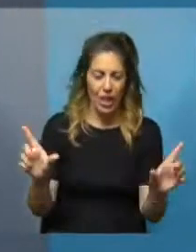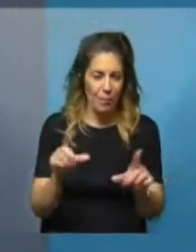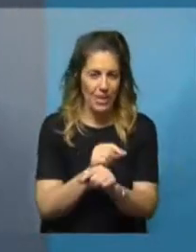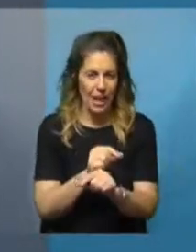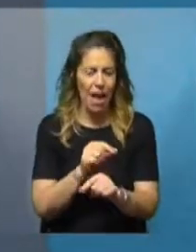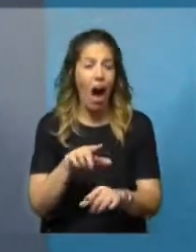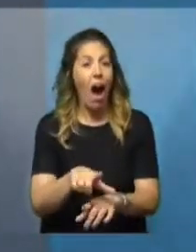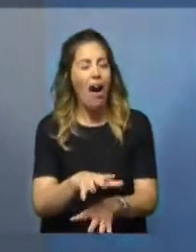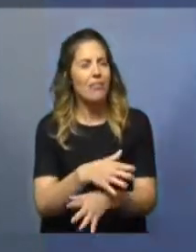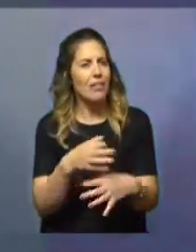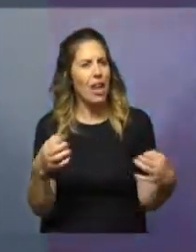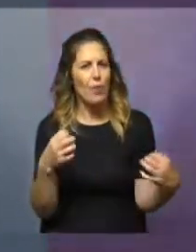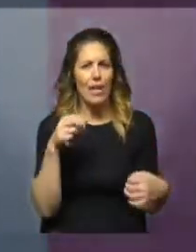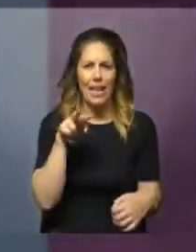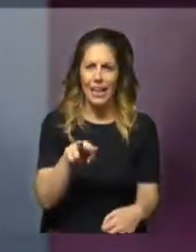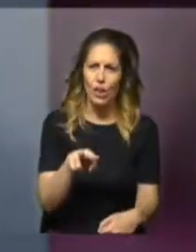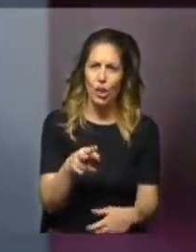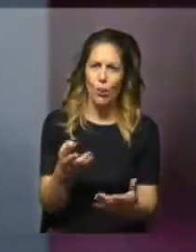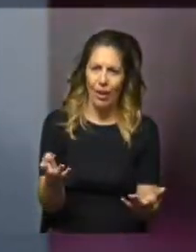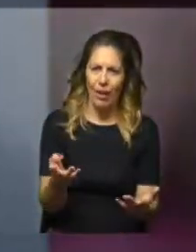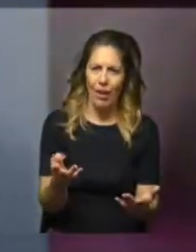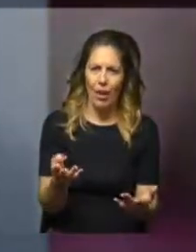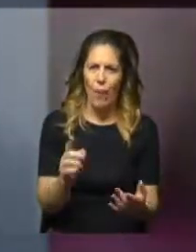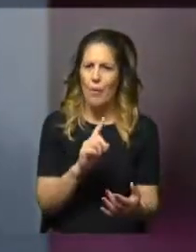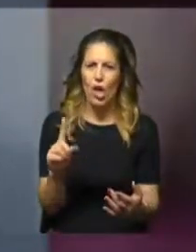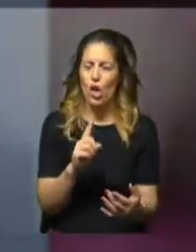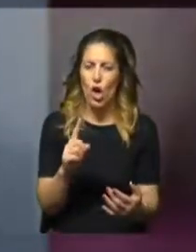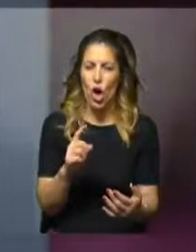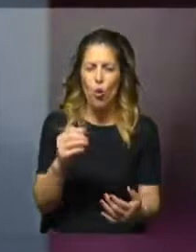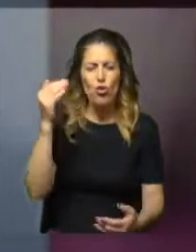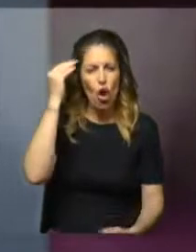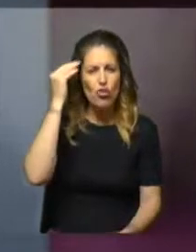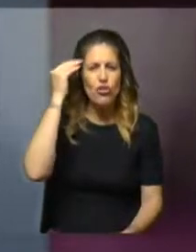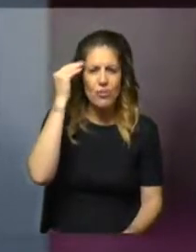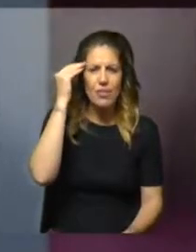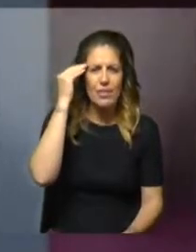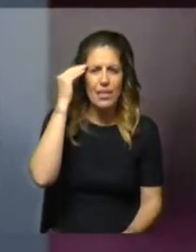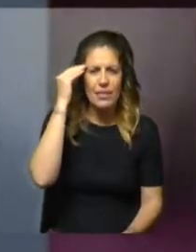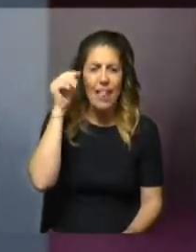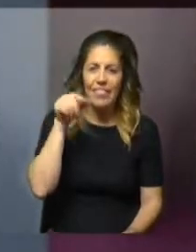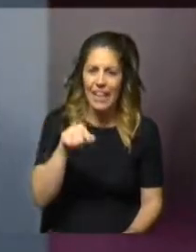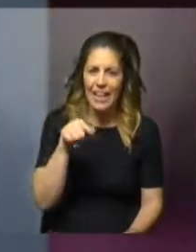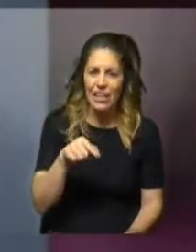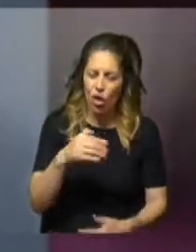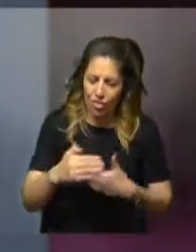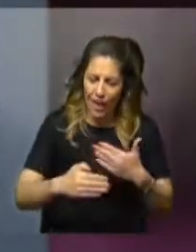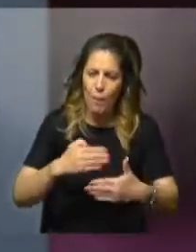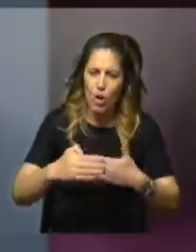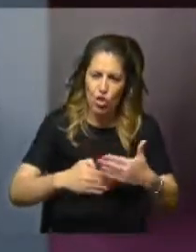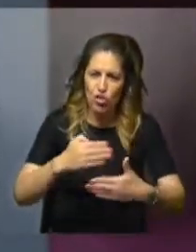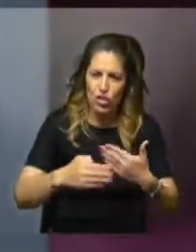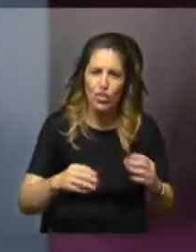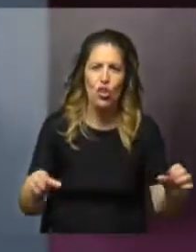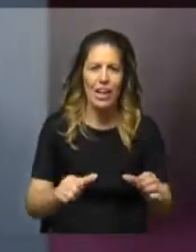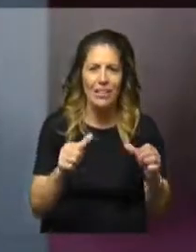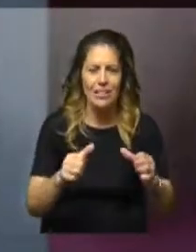qué increíble esto y ya es como a veces no hay como conciencia de eso del proceso que hace es para